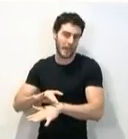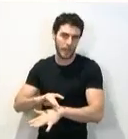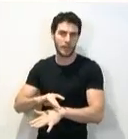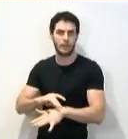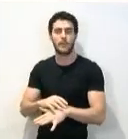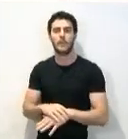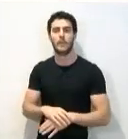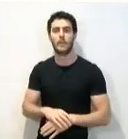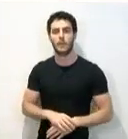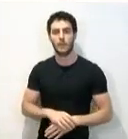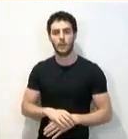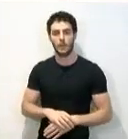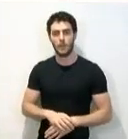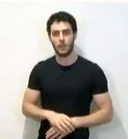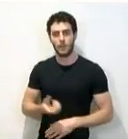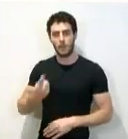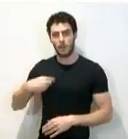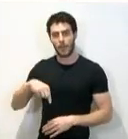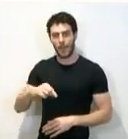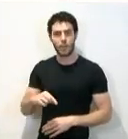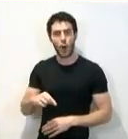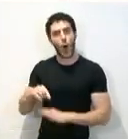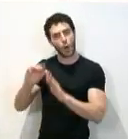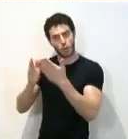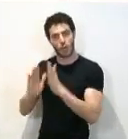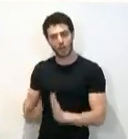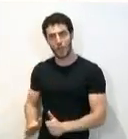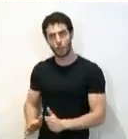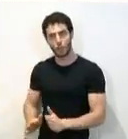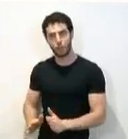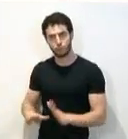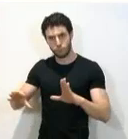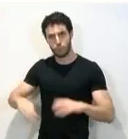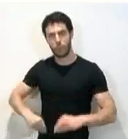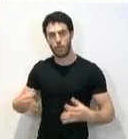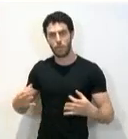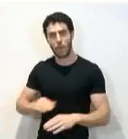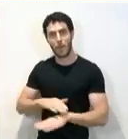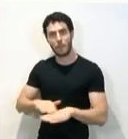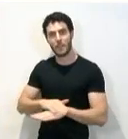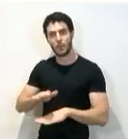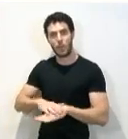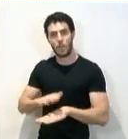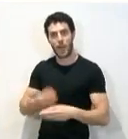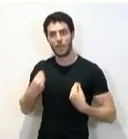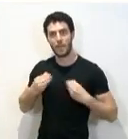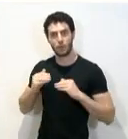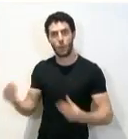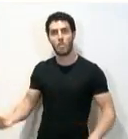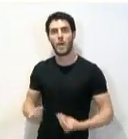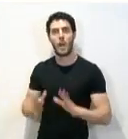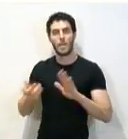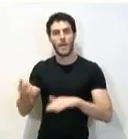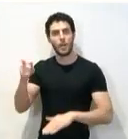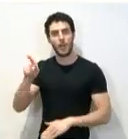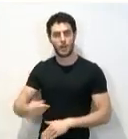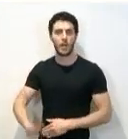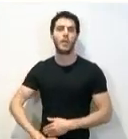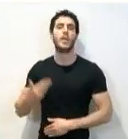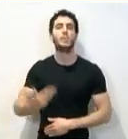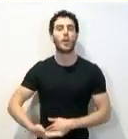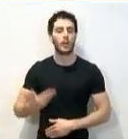tienen que someterse a un tratamiento que es tan fundamental para mejorar sus condiciones de vida, pero que tiene unos